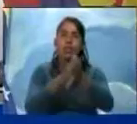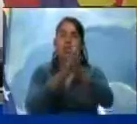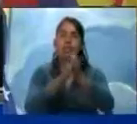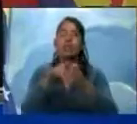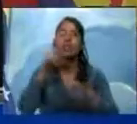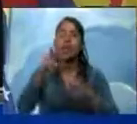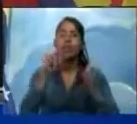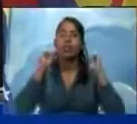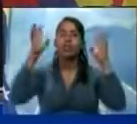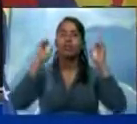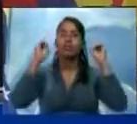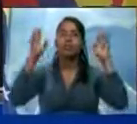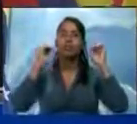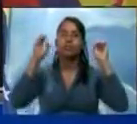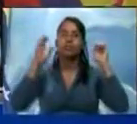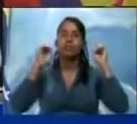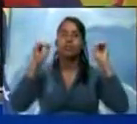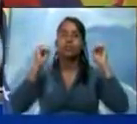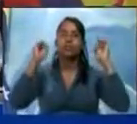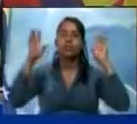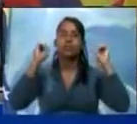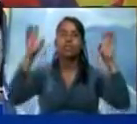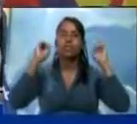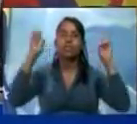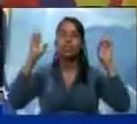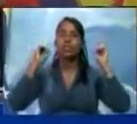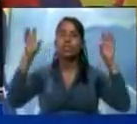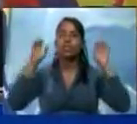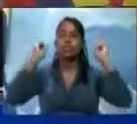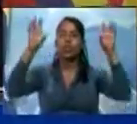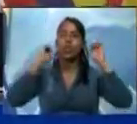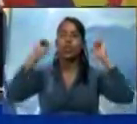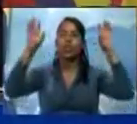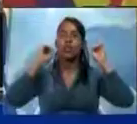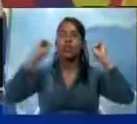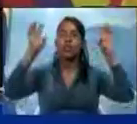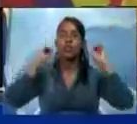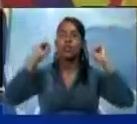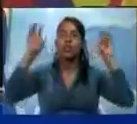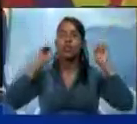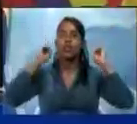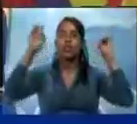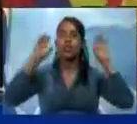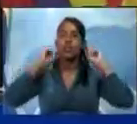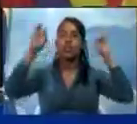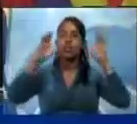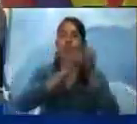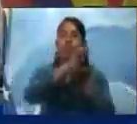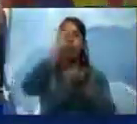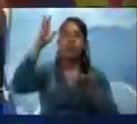Amén. Yeah. Gloria a Dios, gloria a Dios. Gloria a Dios, gloria a Dios.